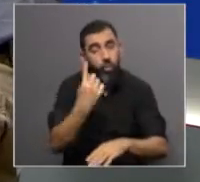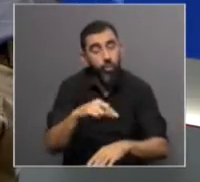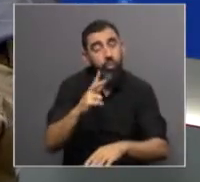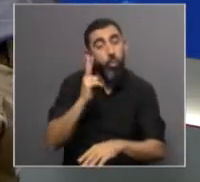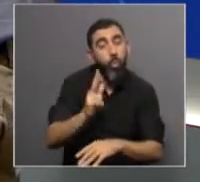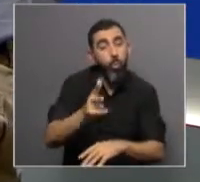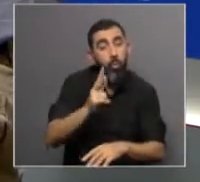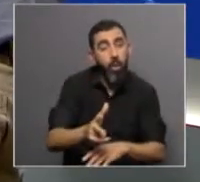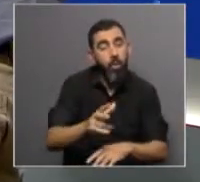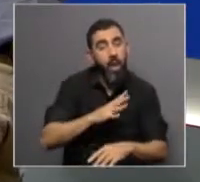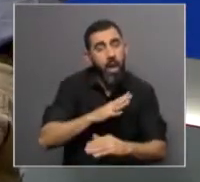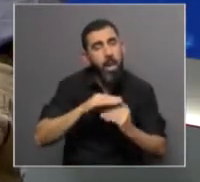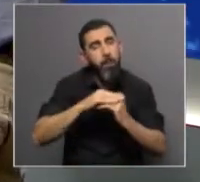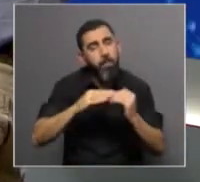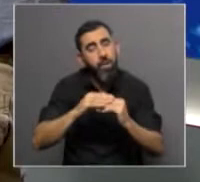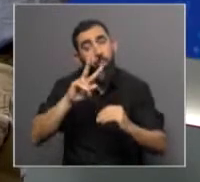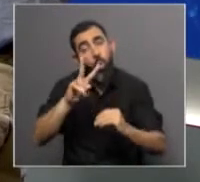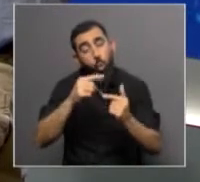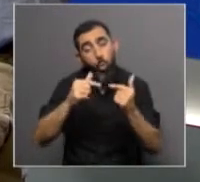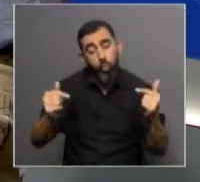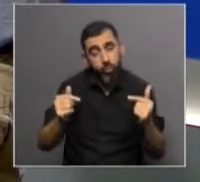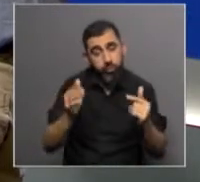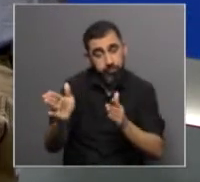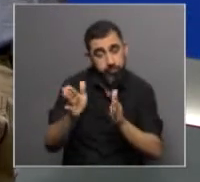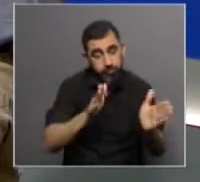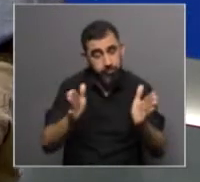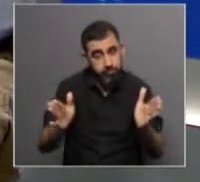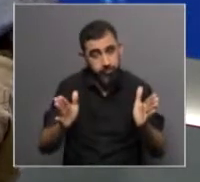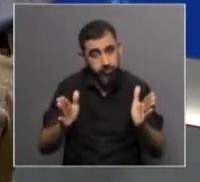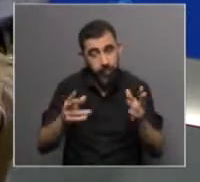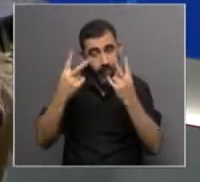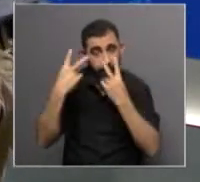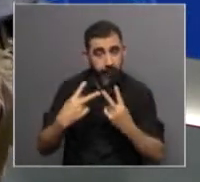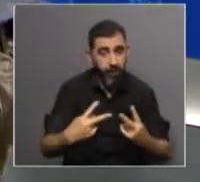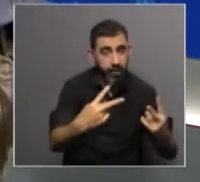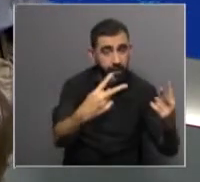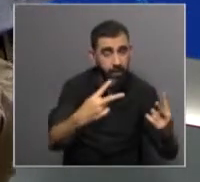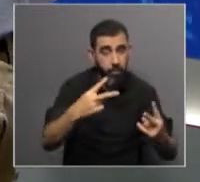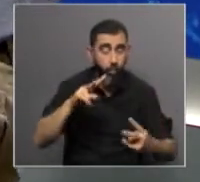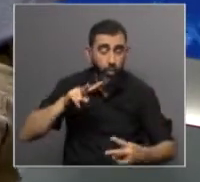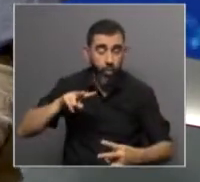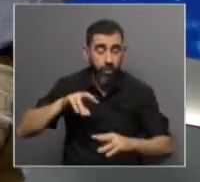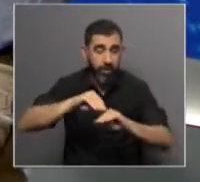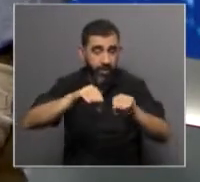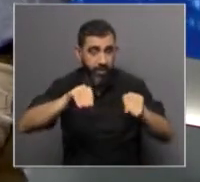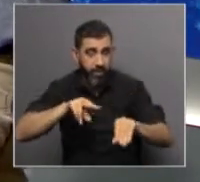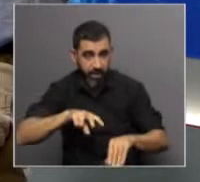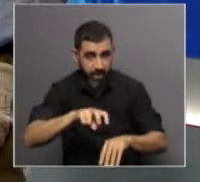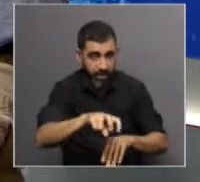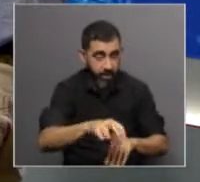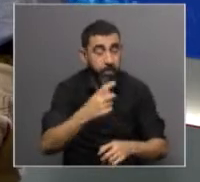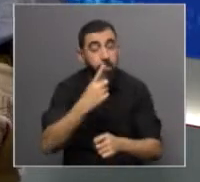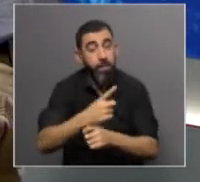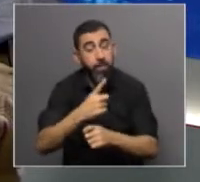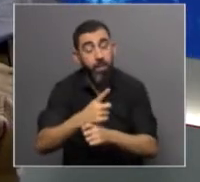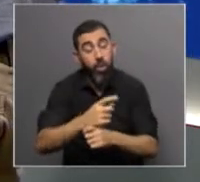tenían como mínimo dos opciones para su desplazamiento terrestre: primero